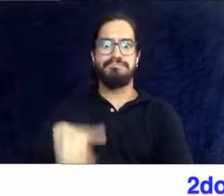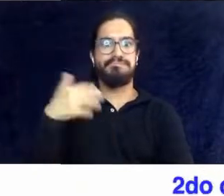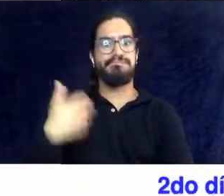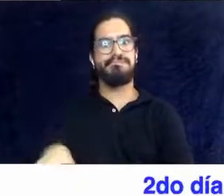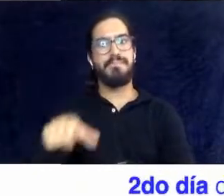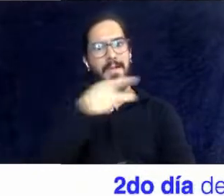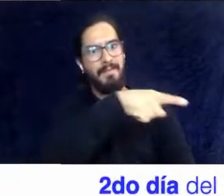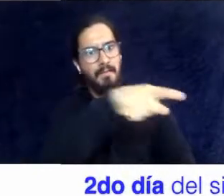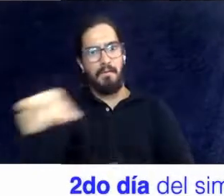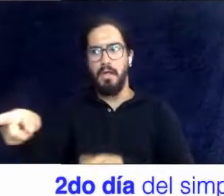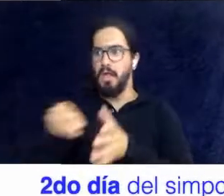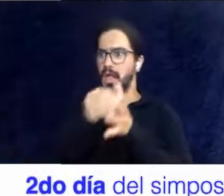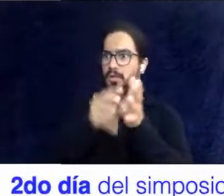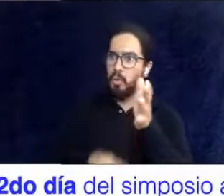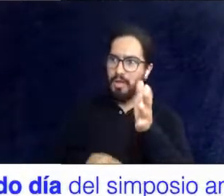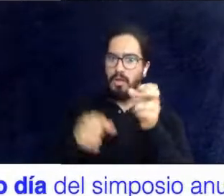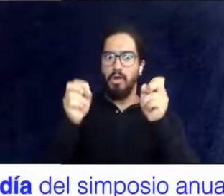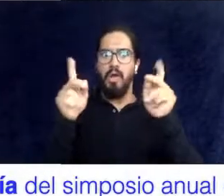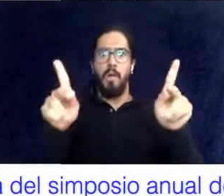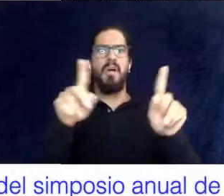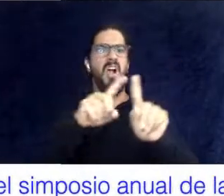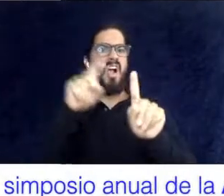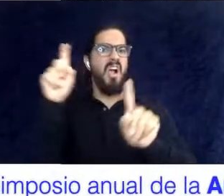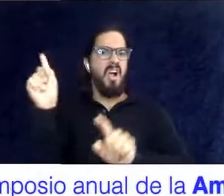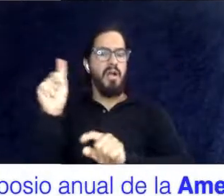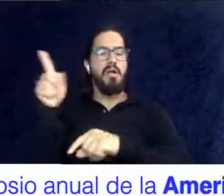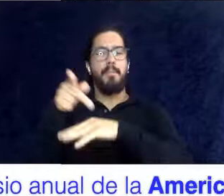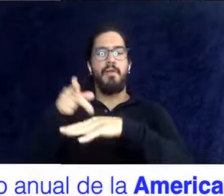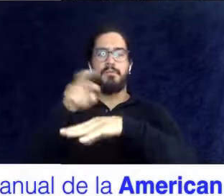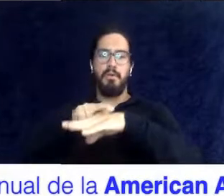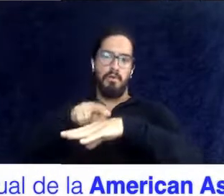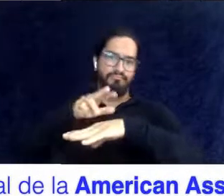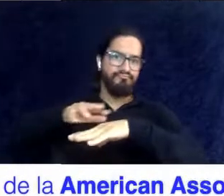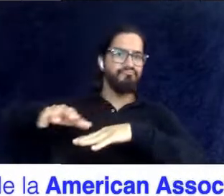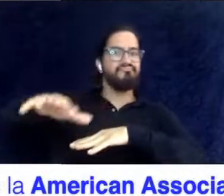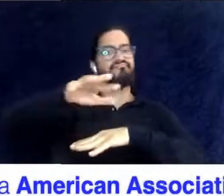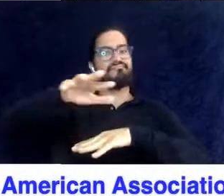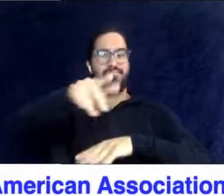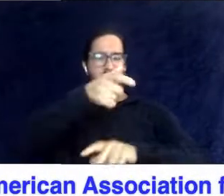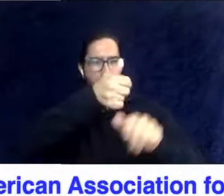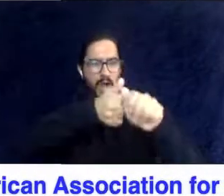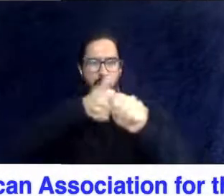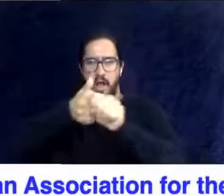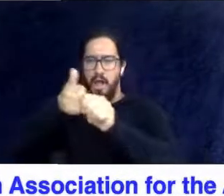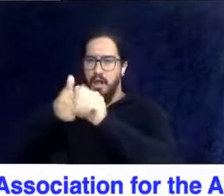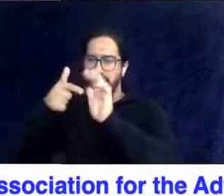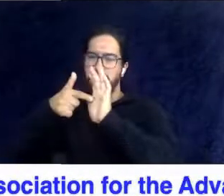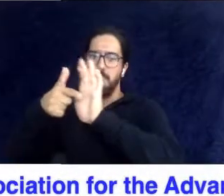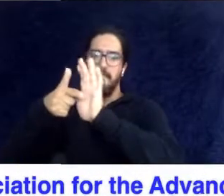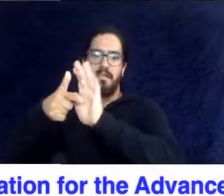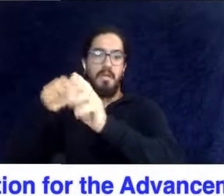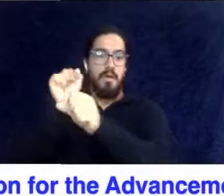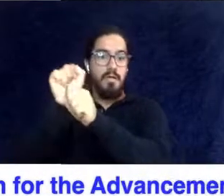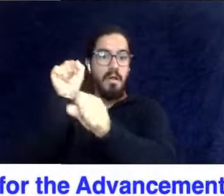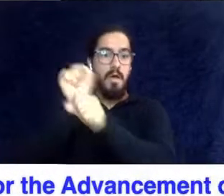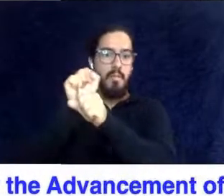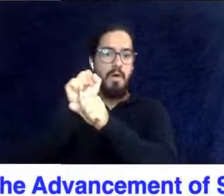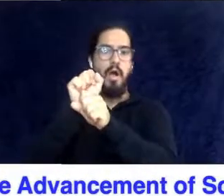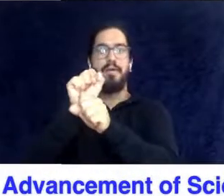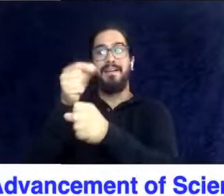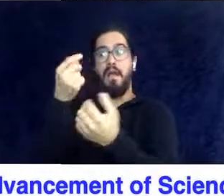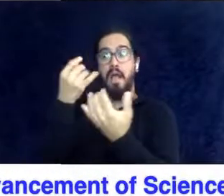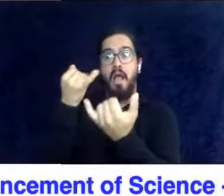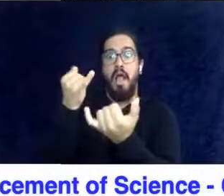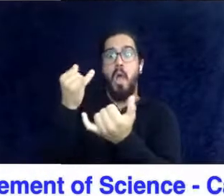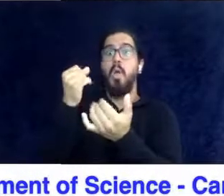estudiantes de todo Puerto Rico para presentar sus trabajos, ¿verdad? Los trabajos que ellos realizan como estudiantes graduados. Al final